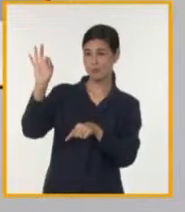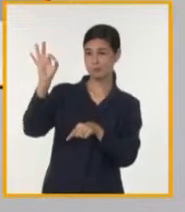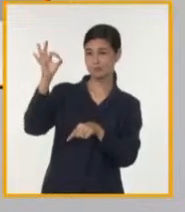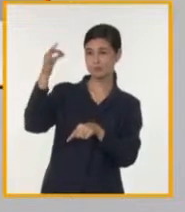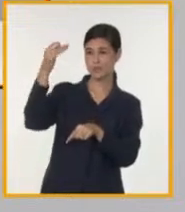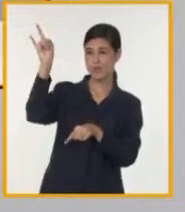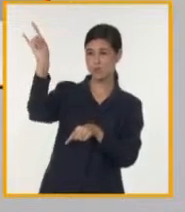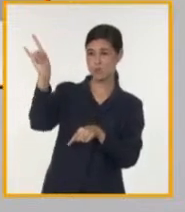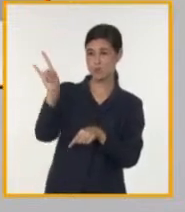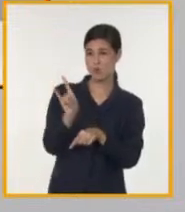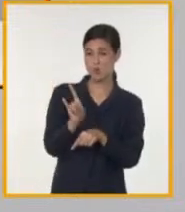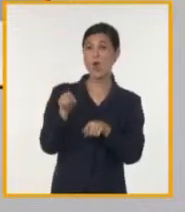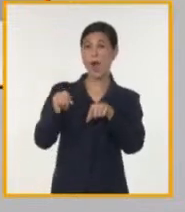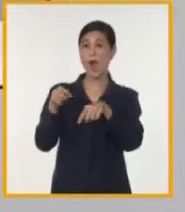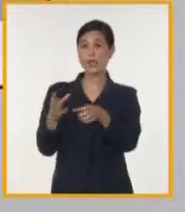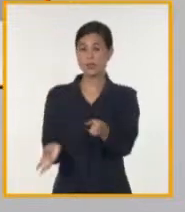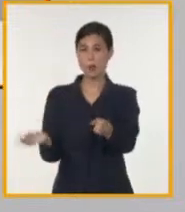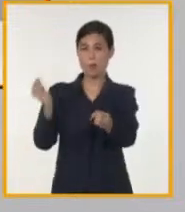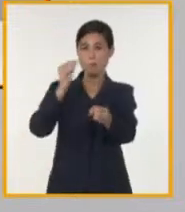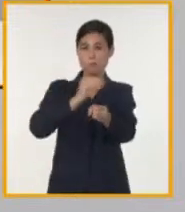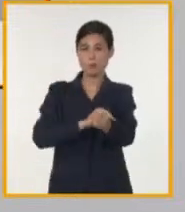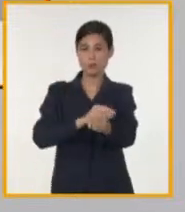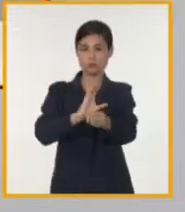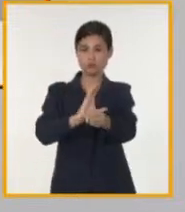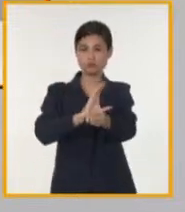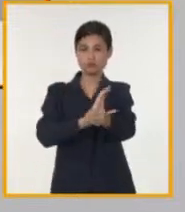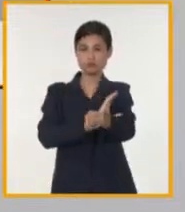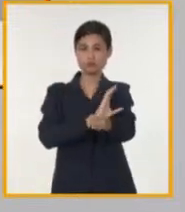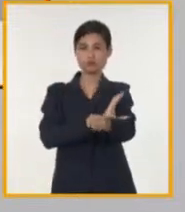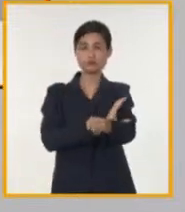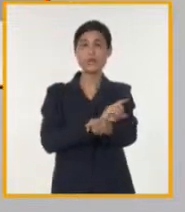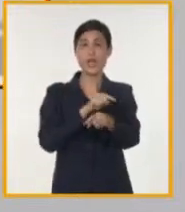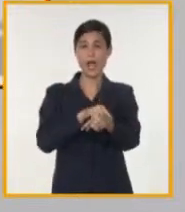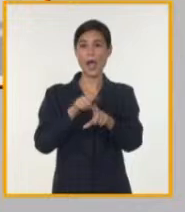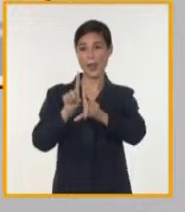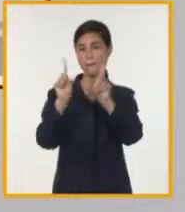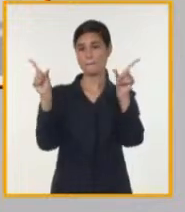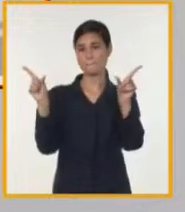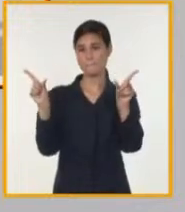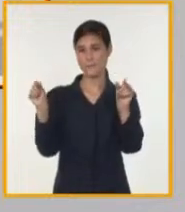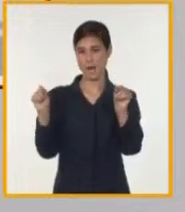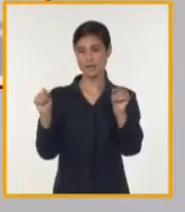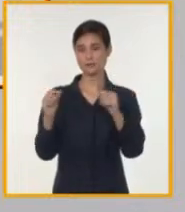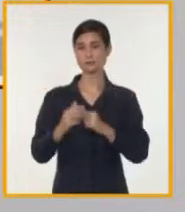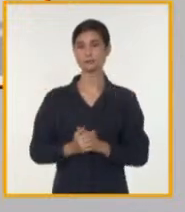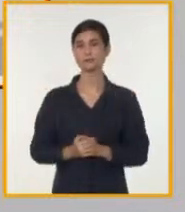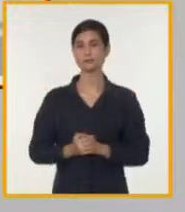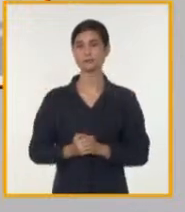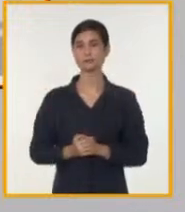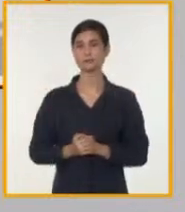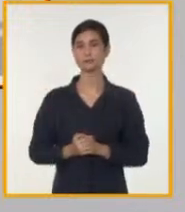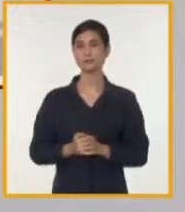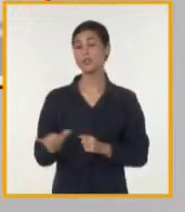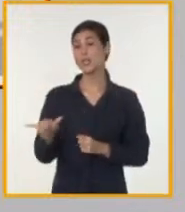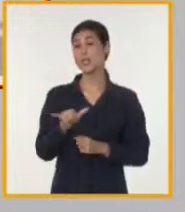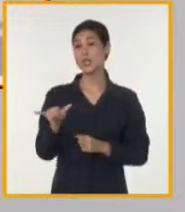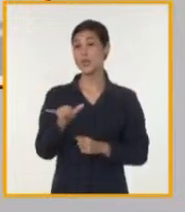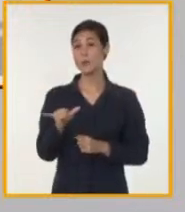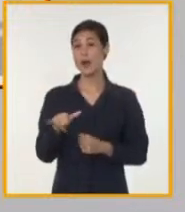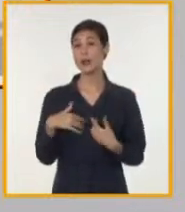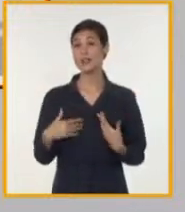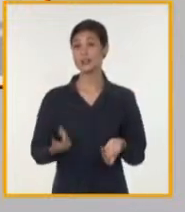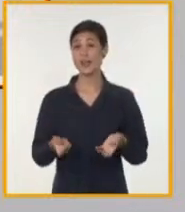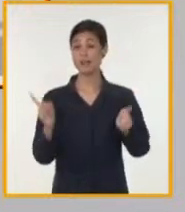en unión con la ORTEI, la Operación Puerto Transporte Economía Interna. Ahí están transportando también los transportistas de la Unión